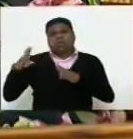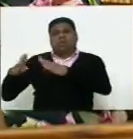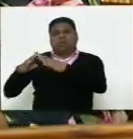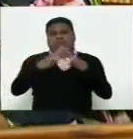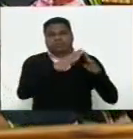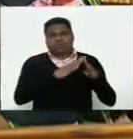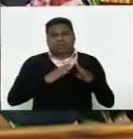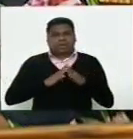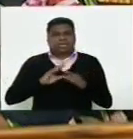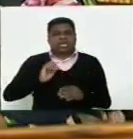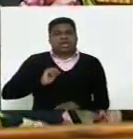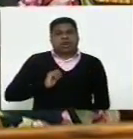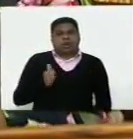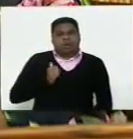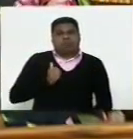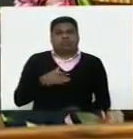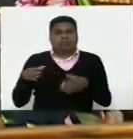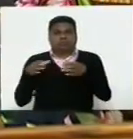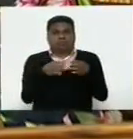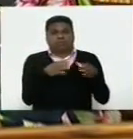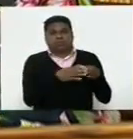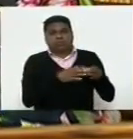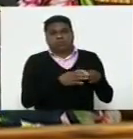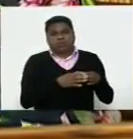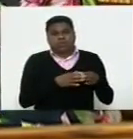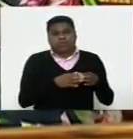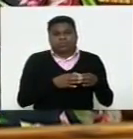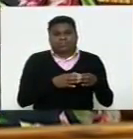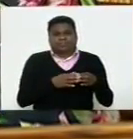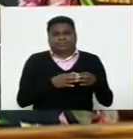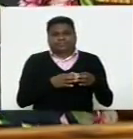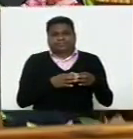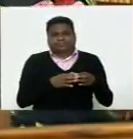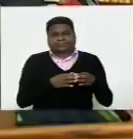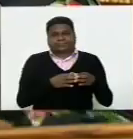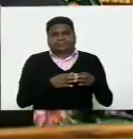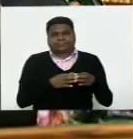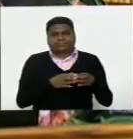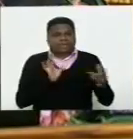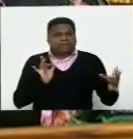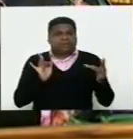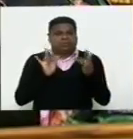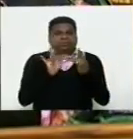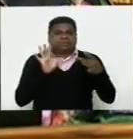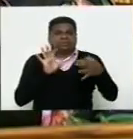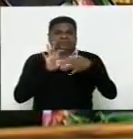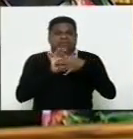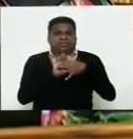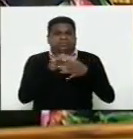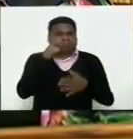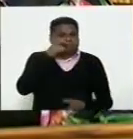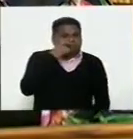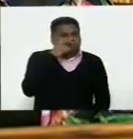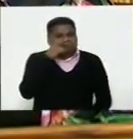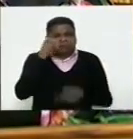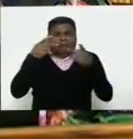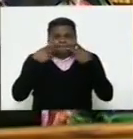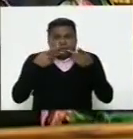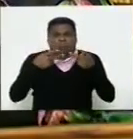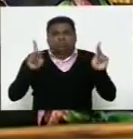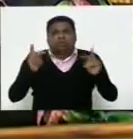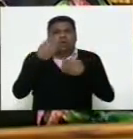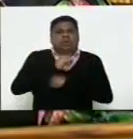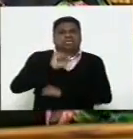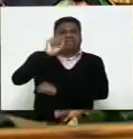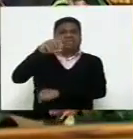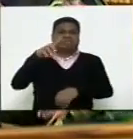y demás organizaciones del Poder Popular vinculadas a la supervisión, promoción y defensa